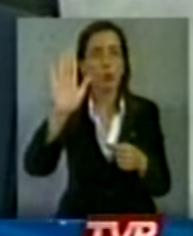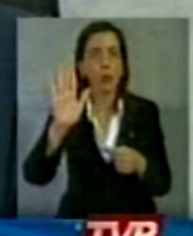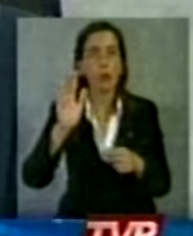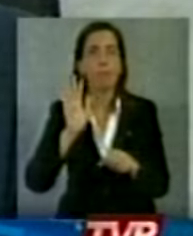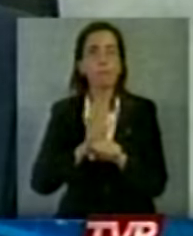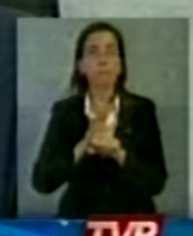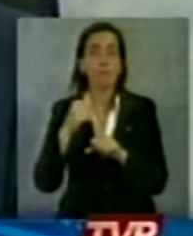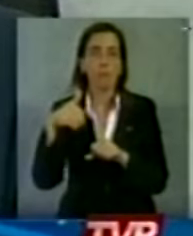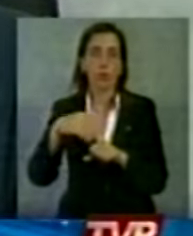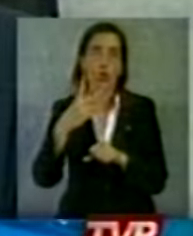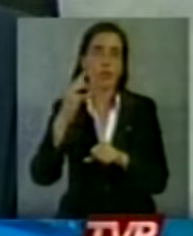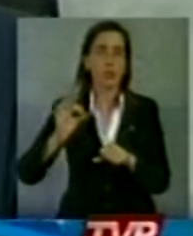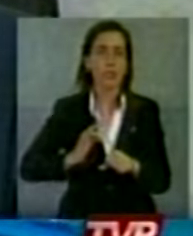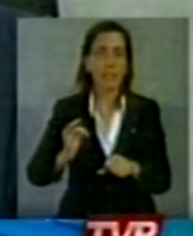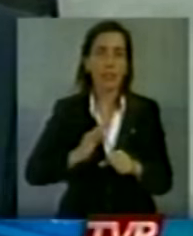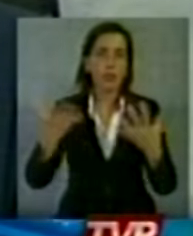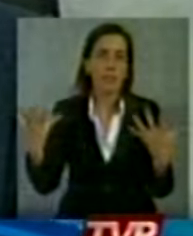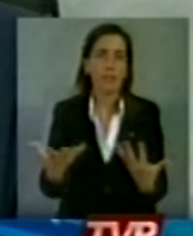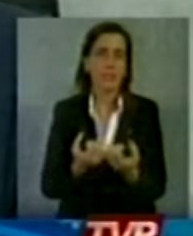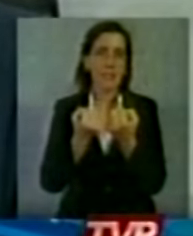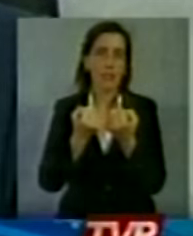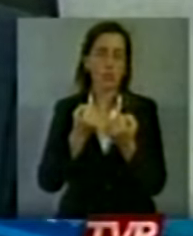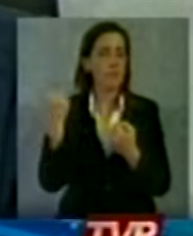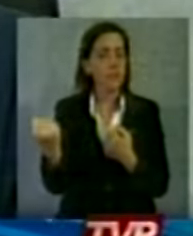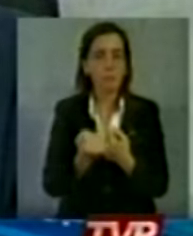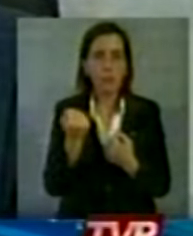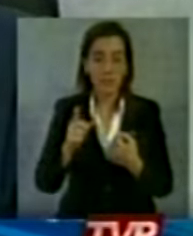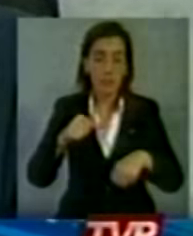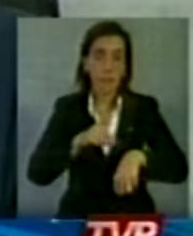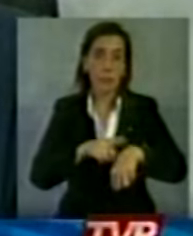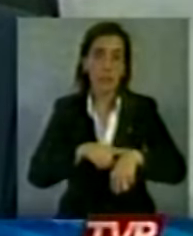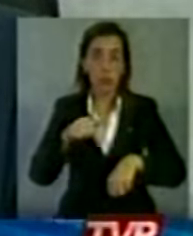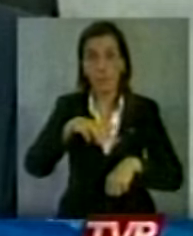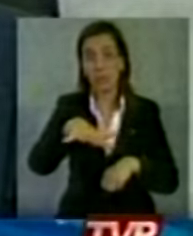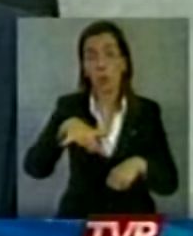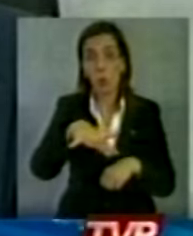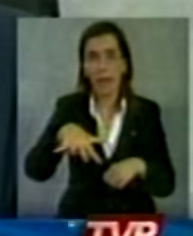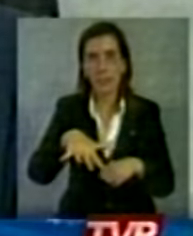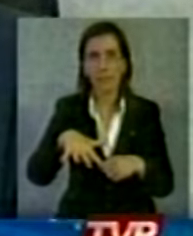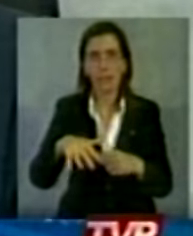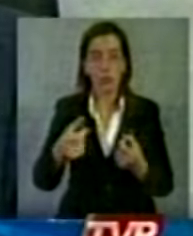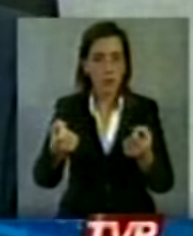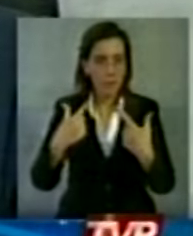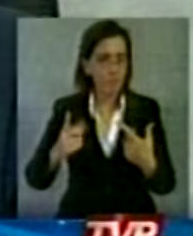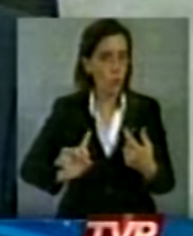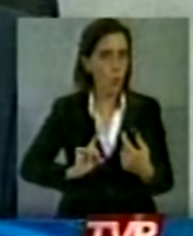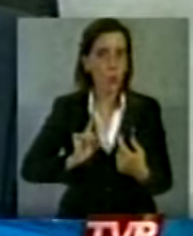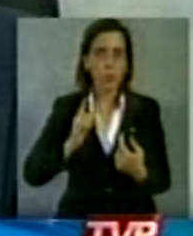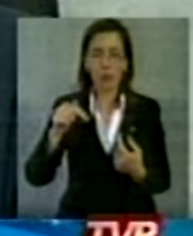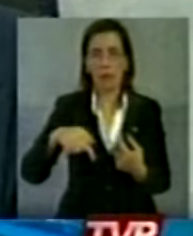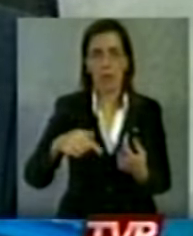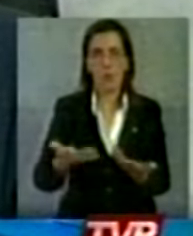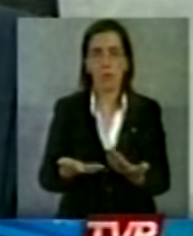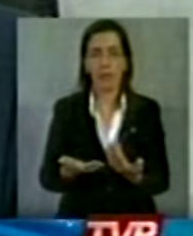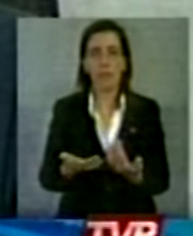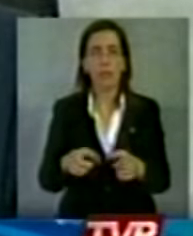desde el bicentenario. Este es el espacio que nos define y nos potencia.